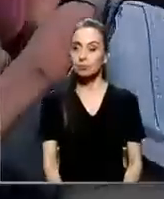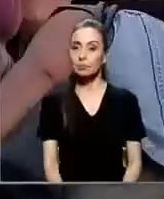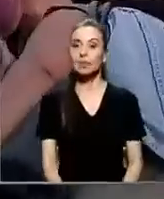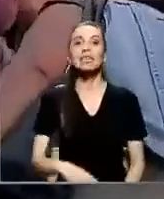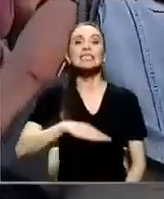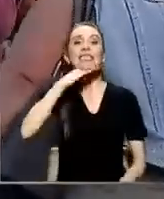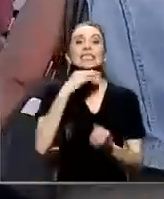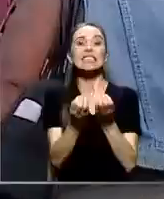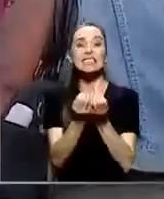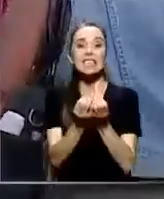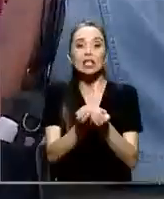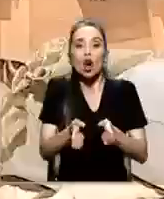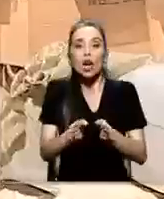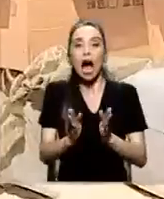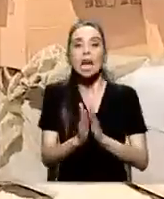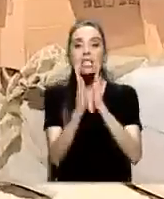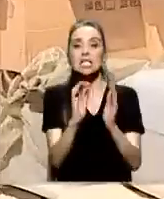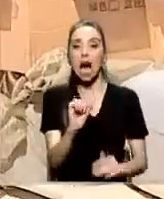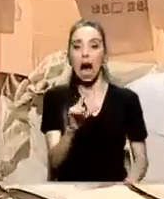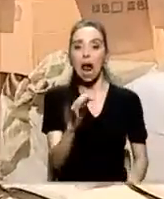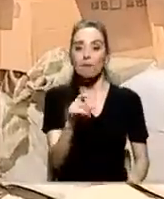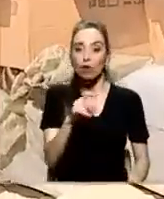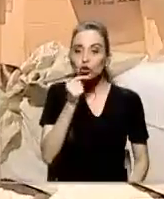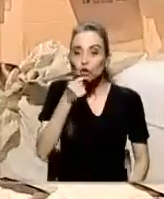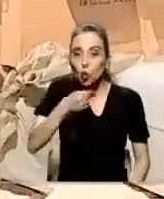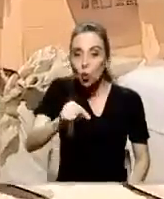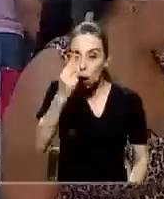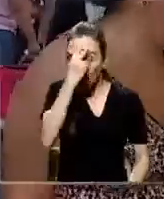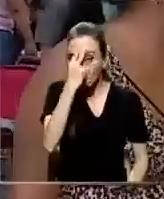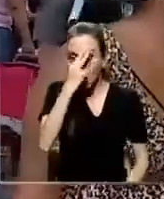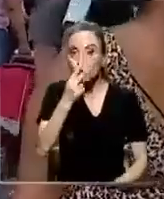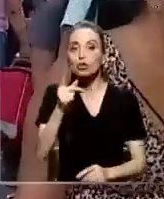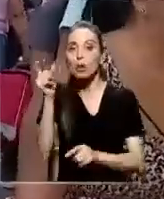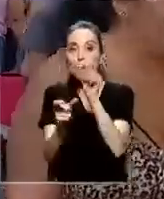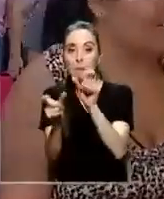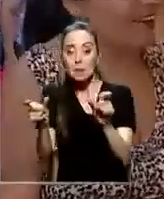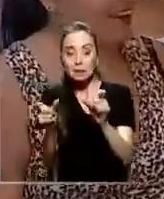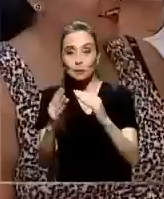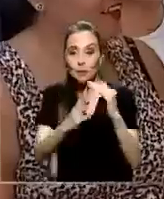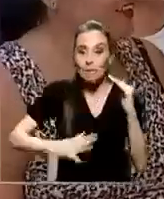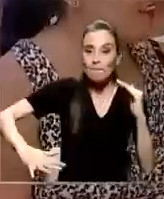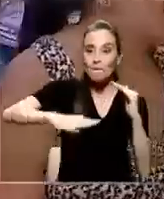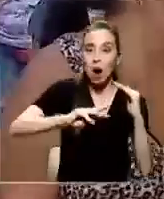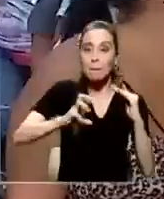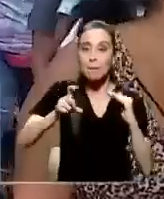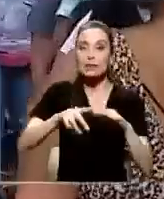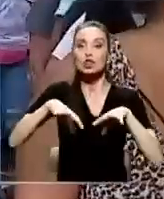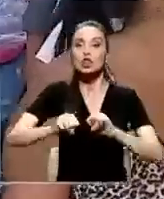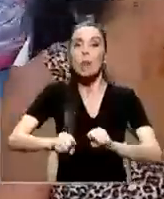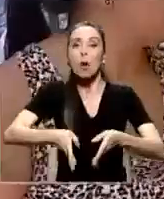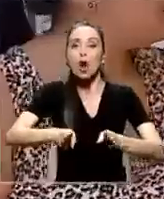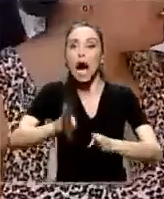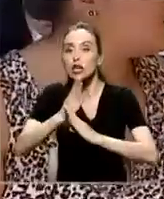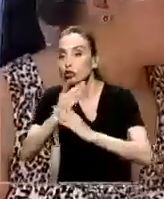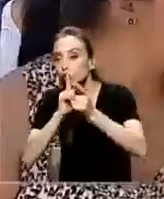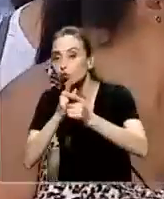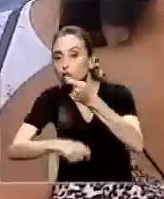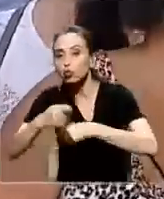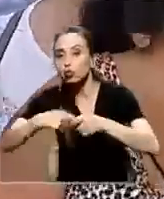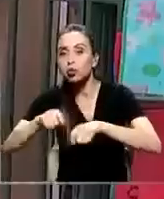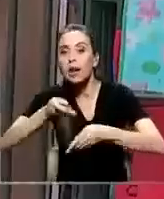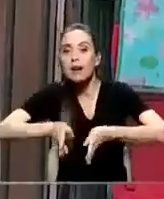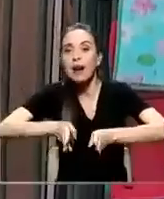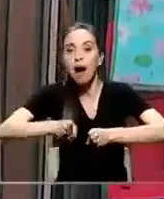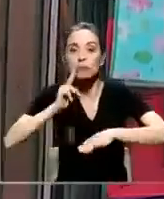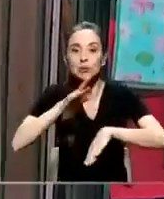Lleno total en calle San Alfonso. Se acerca marzo y nuevamente los comerciantes ambulantes se tomaron el barrio Meix, impidiendo incluso el tránsito vehicular en algunas